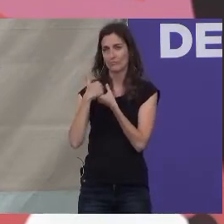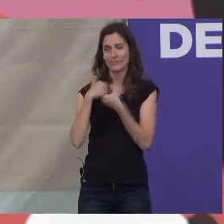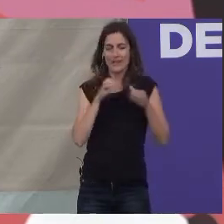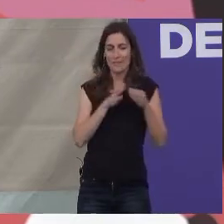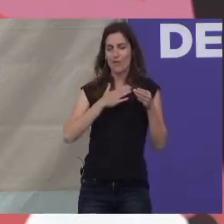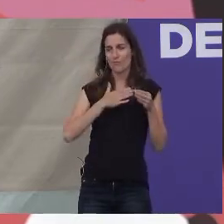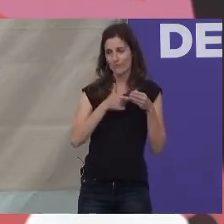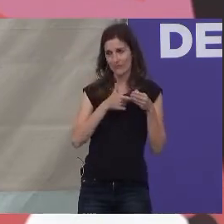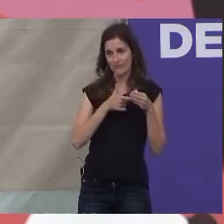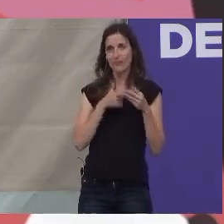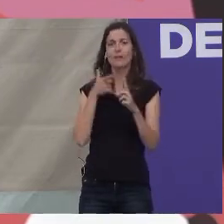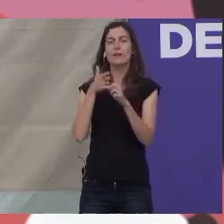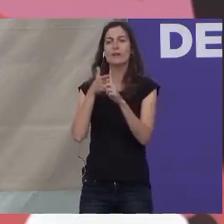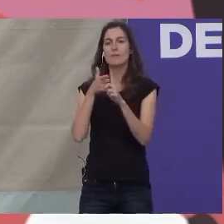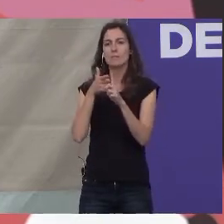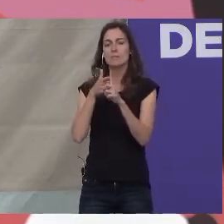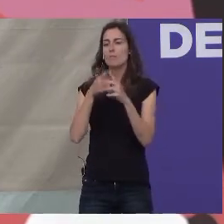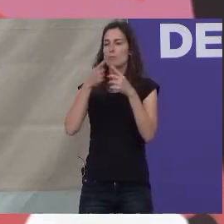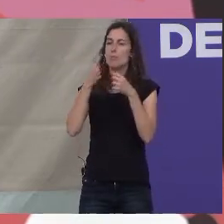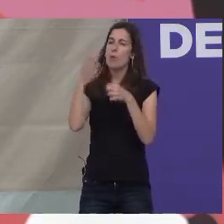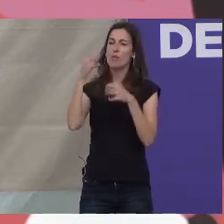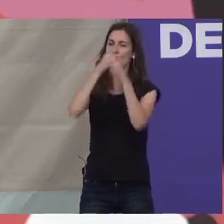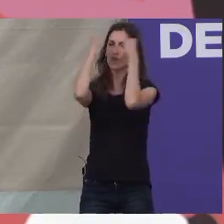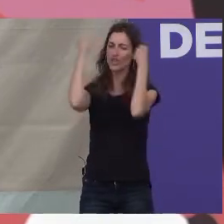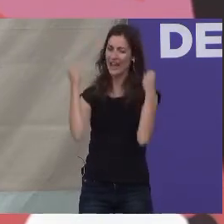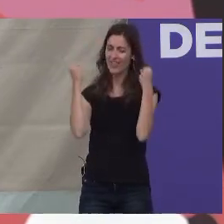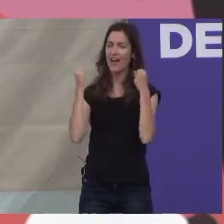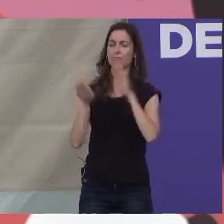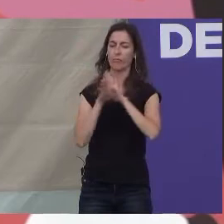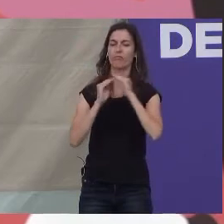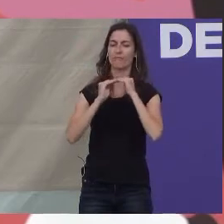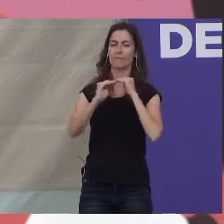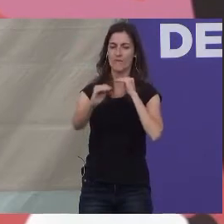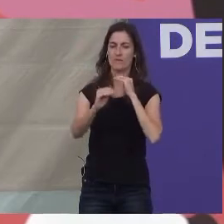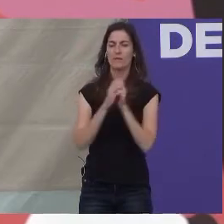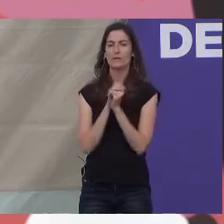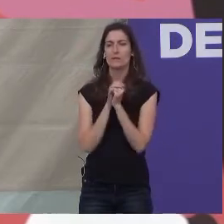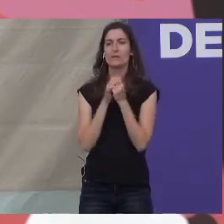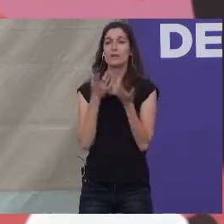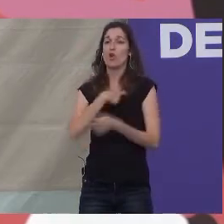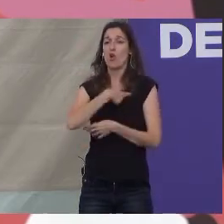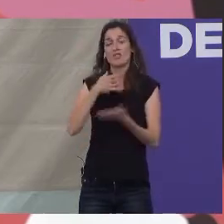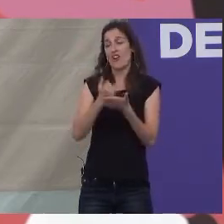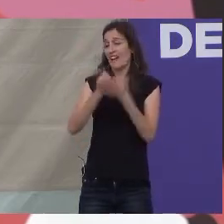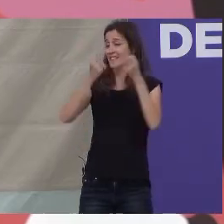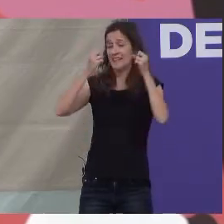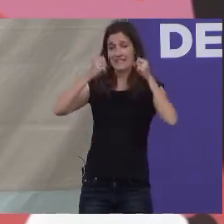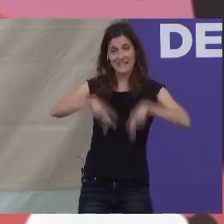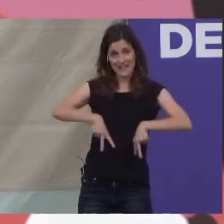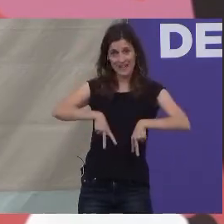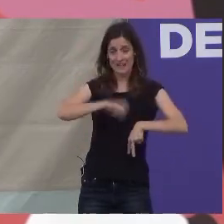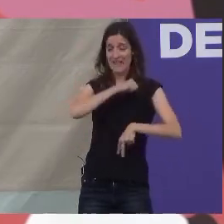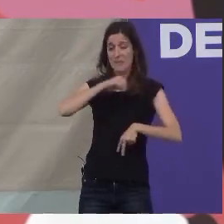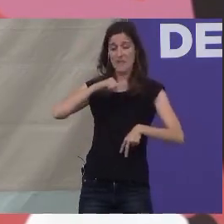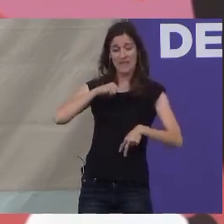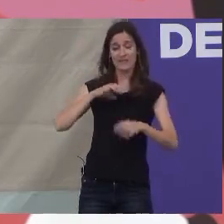equipo, para garantizar y asentar la fortaleza de Podemos. Y ya que sin comisión de garantías democráticas,